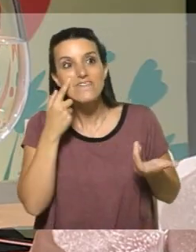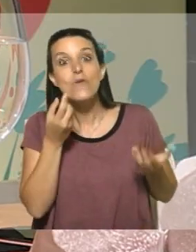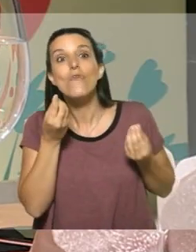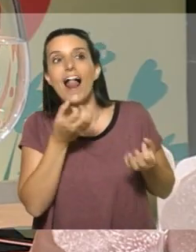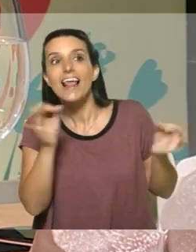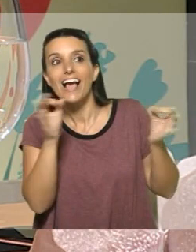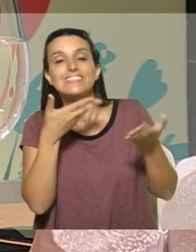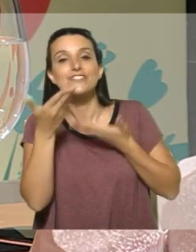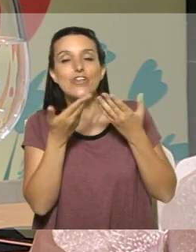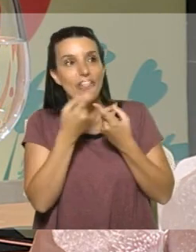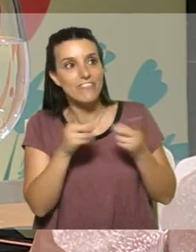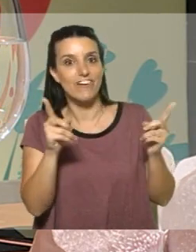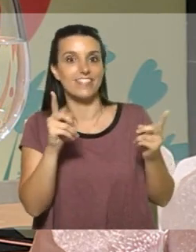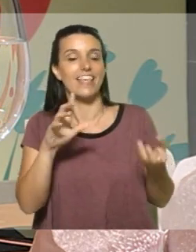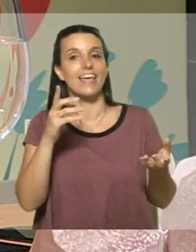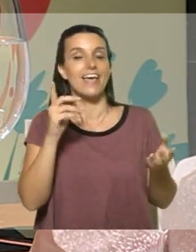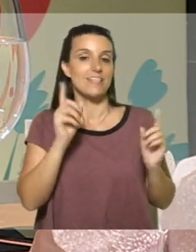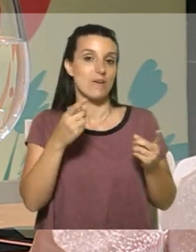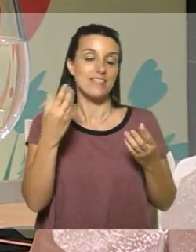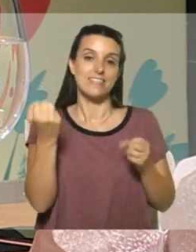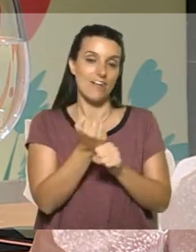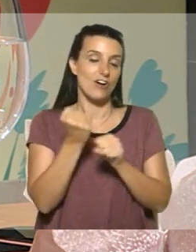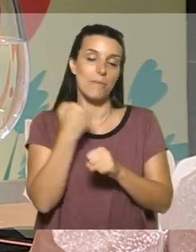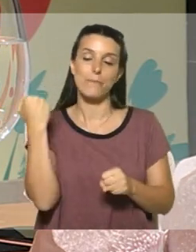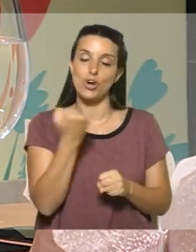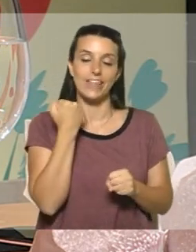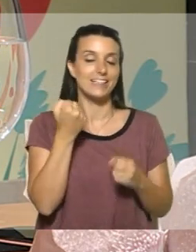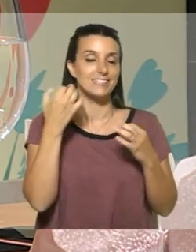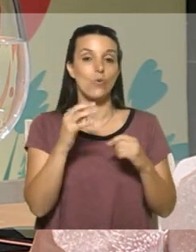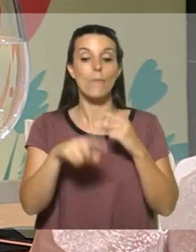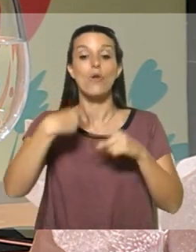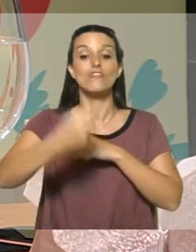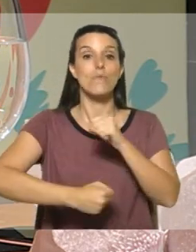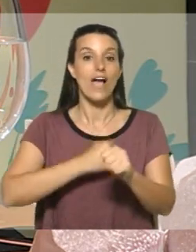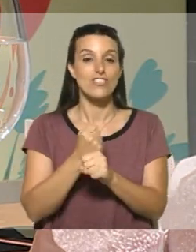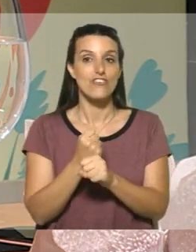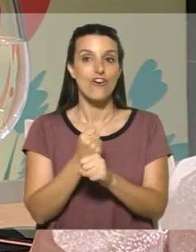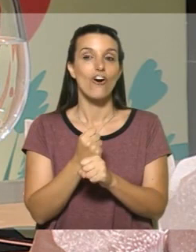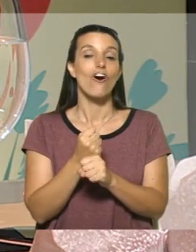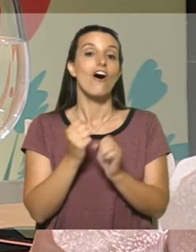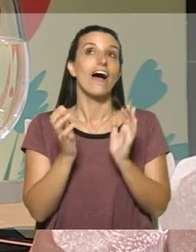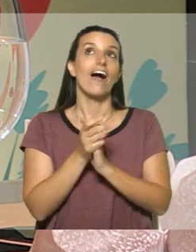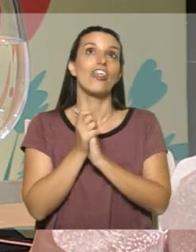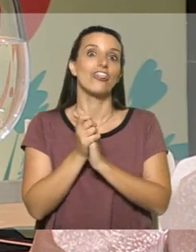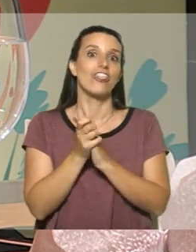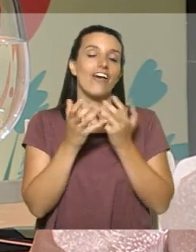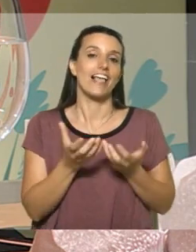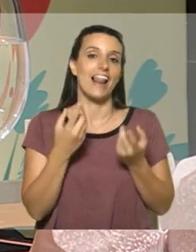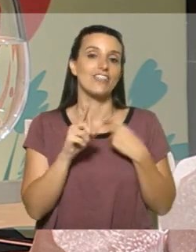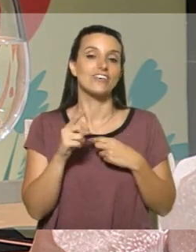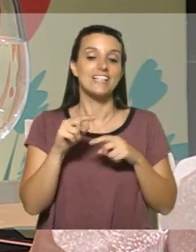un gran trabajo, sin duda, que tiene sus frutos y que, de hecho, en el próximo año, Dios quiere que la sala Hugo Balso,